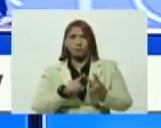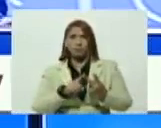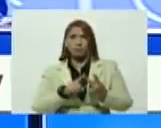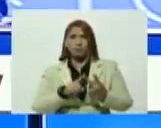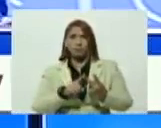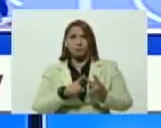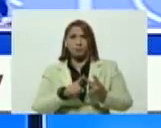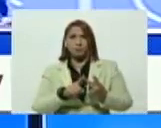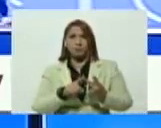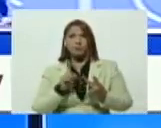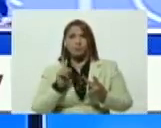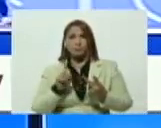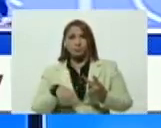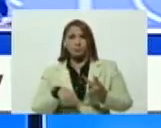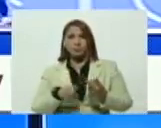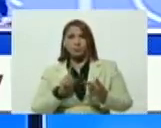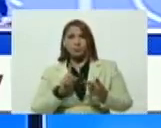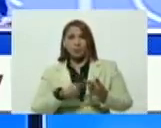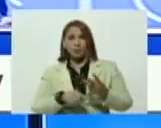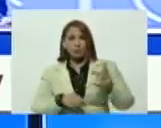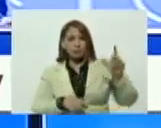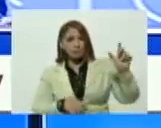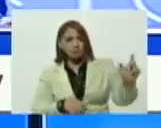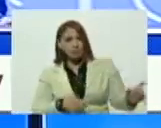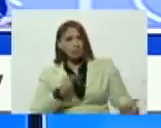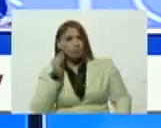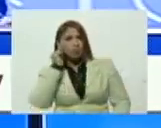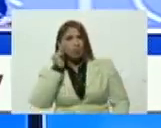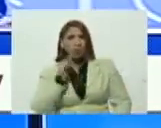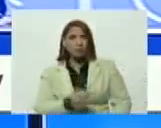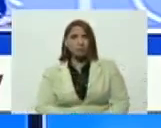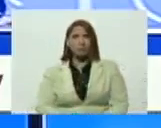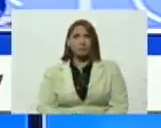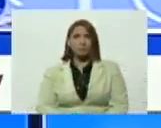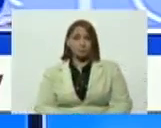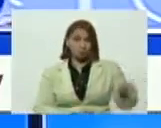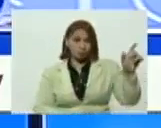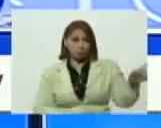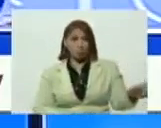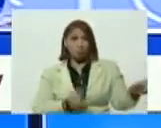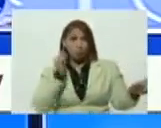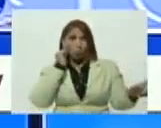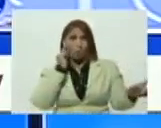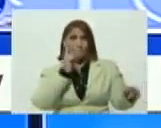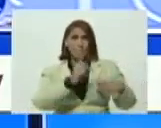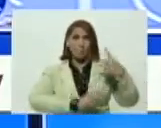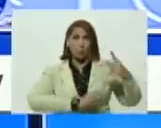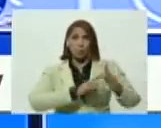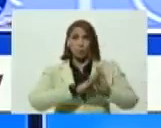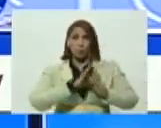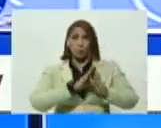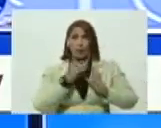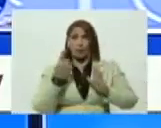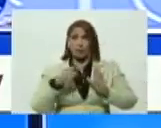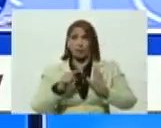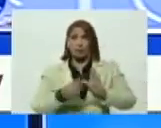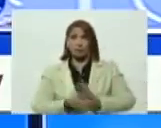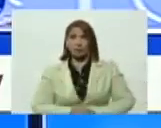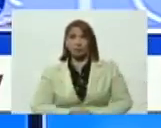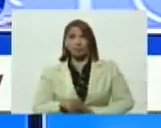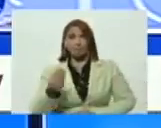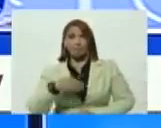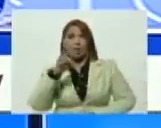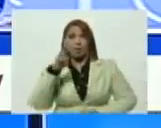juventud, y Magnelis Rodríguez. Magnelis es productora. Allá tienen ellos más